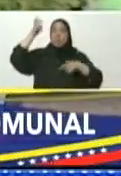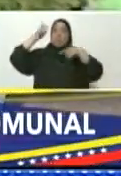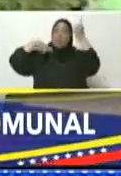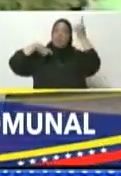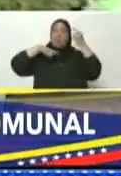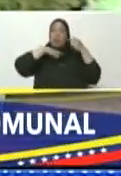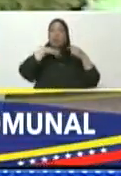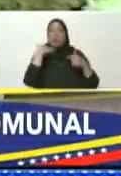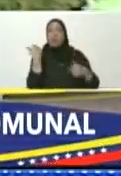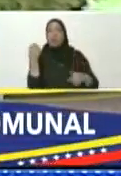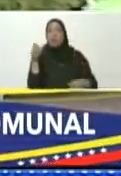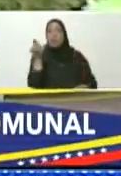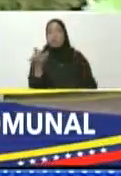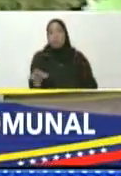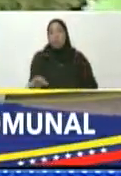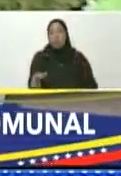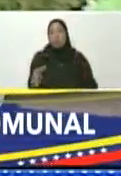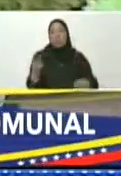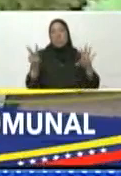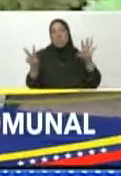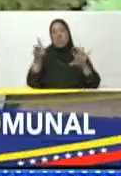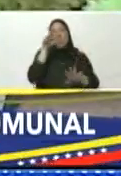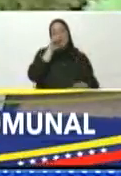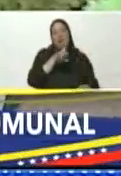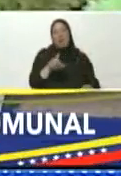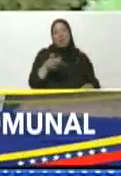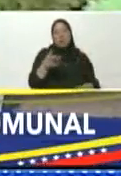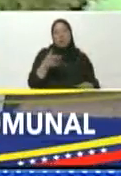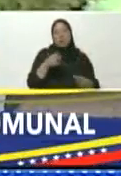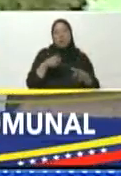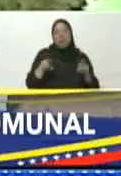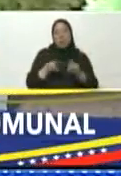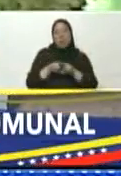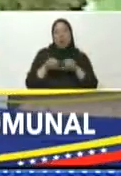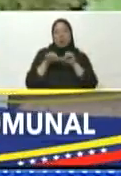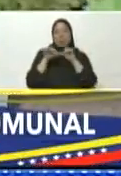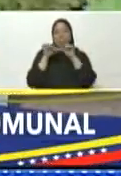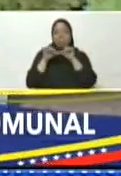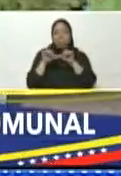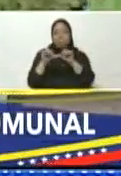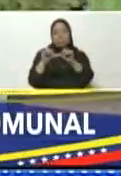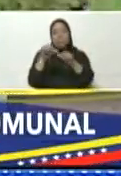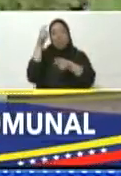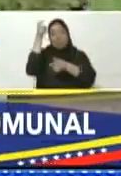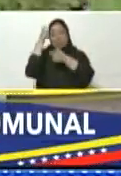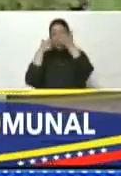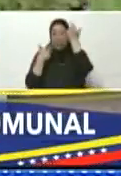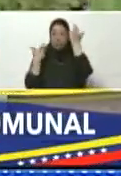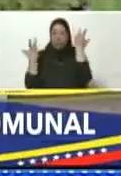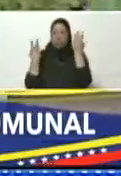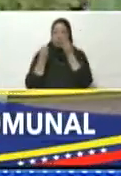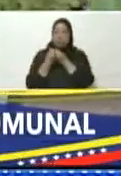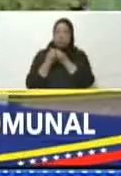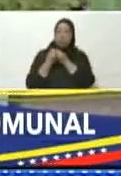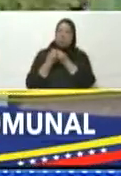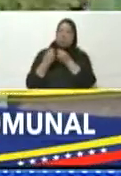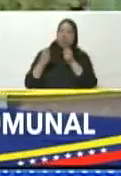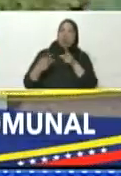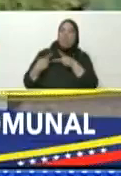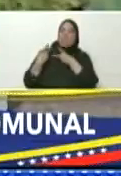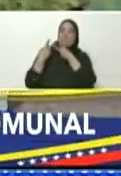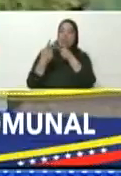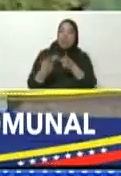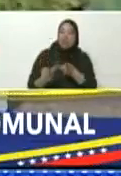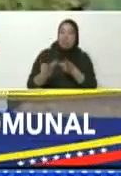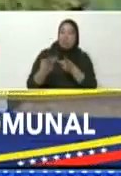¿Ah? Y hemos continuado el camino de nuestro amado comandante Hugo Chávez. Y miren ustedes, hemos sembrado valores y aquí